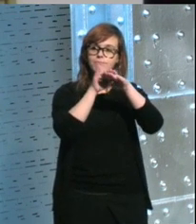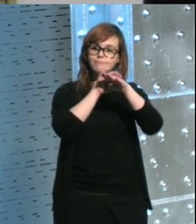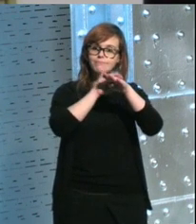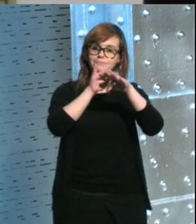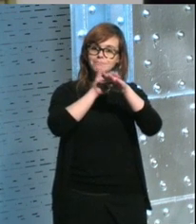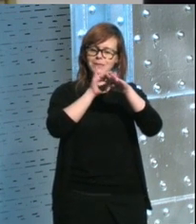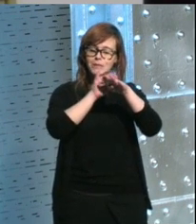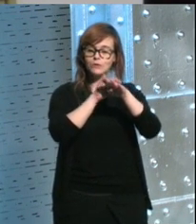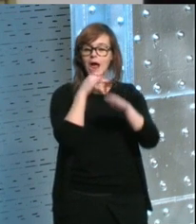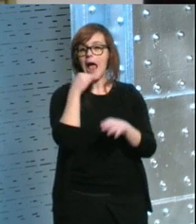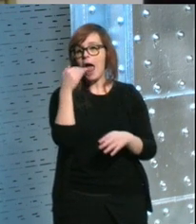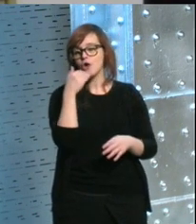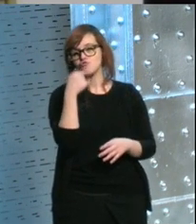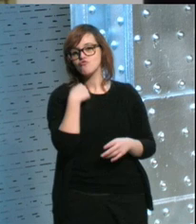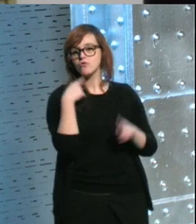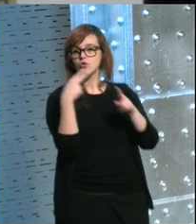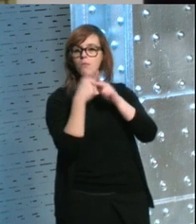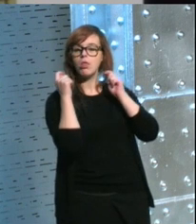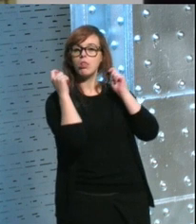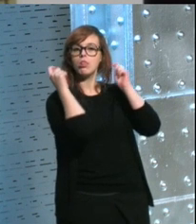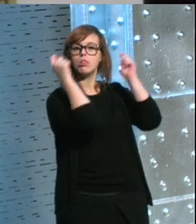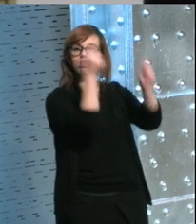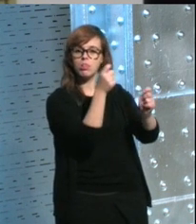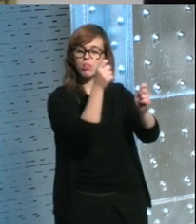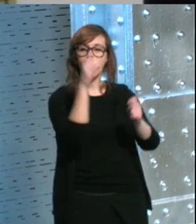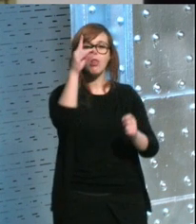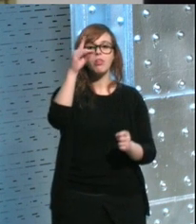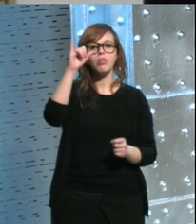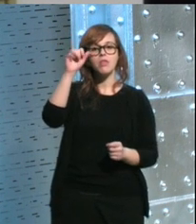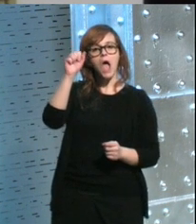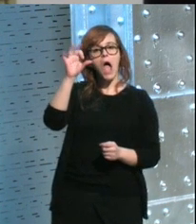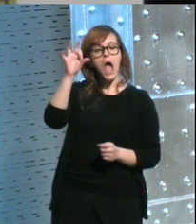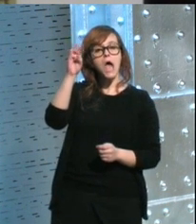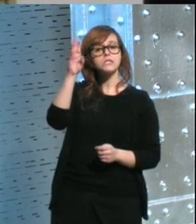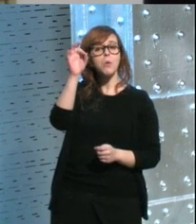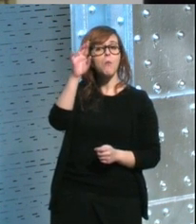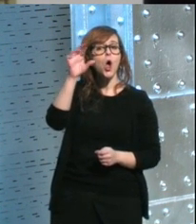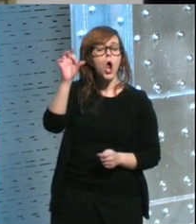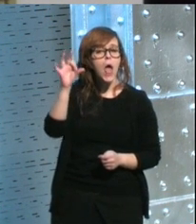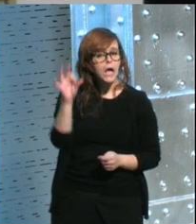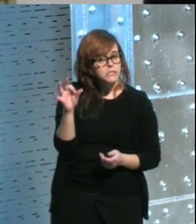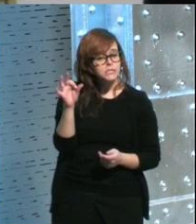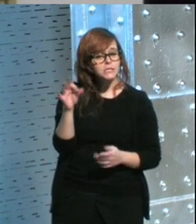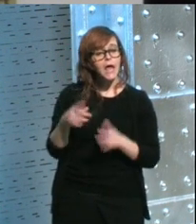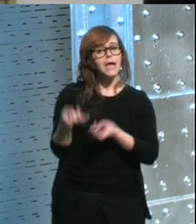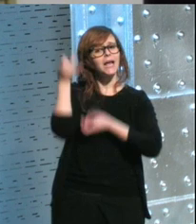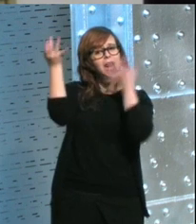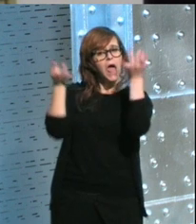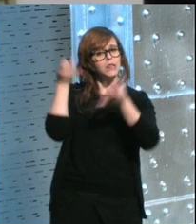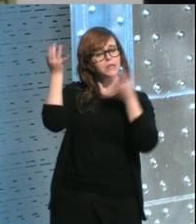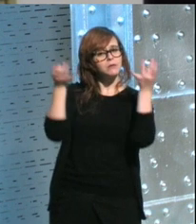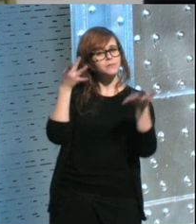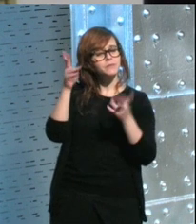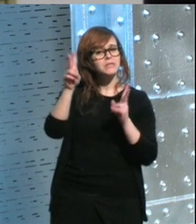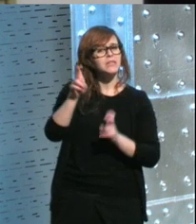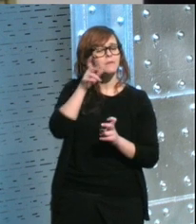es algo que yo llamo las diásporas creativas. Básicamente hemos oído hablar de